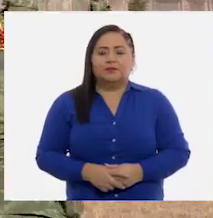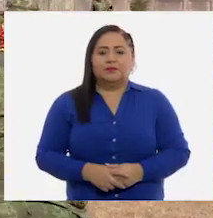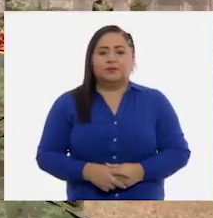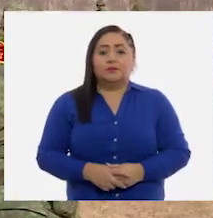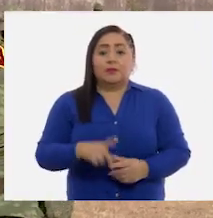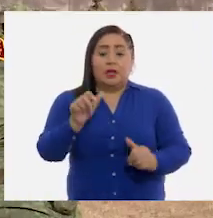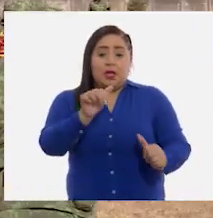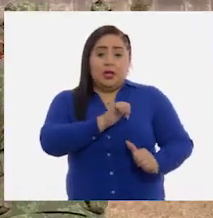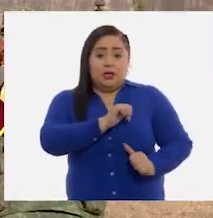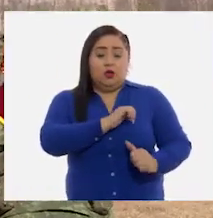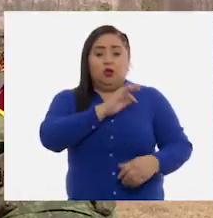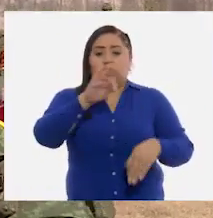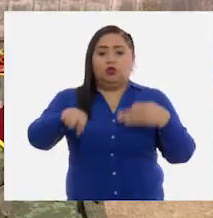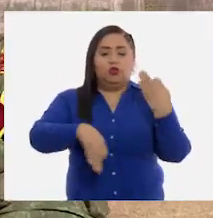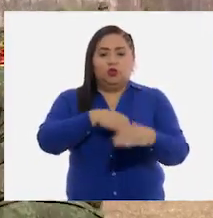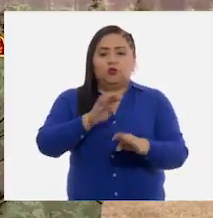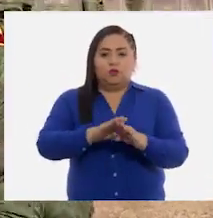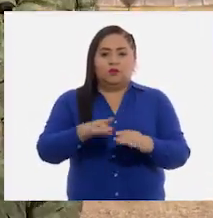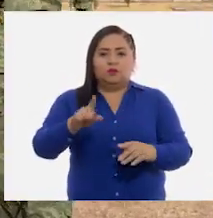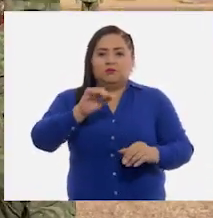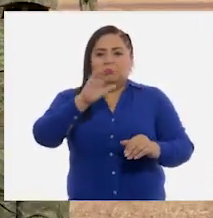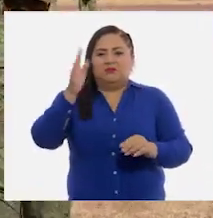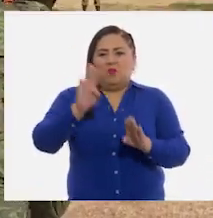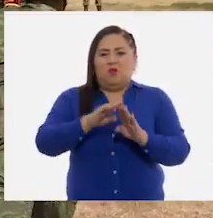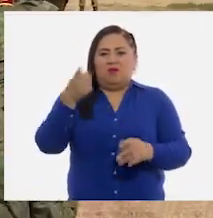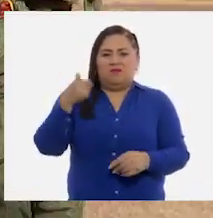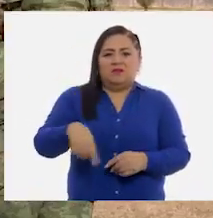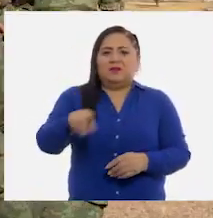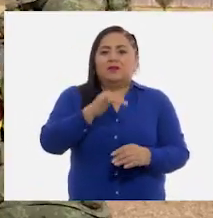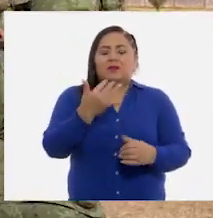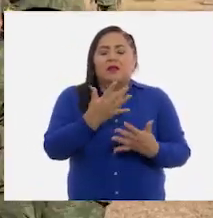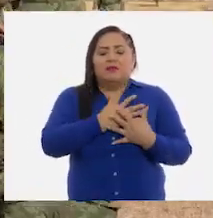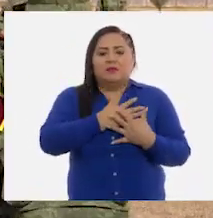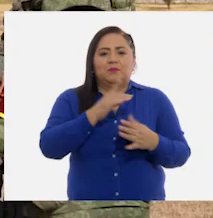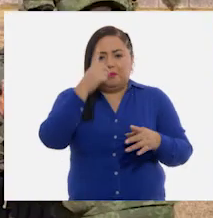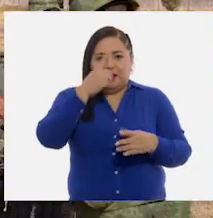En el ejército todos comparten el mando y la pasión por el servicio.